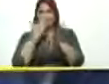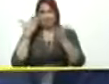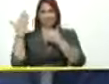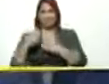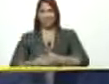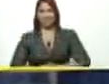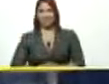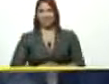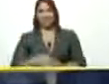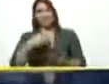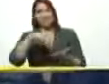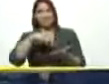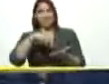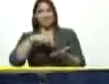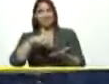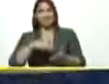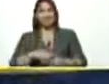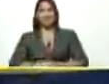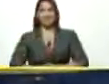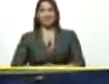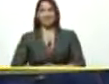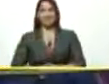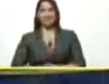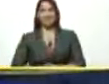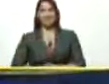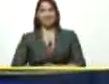Taca, taca, taca, taca, taca,